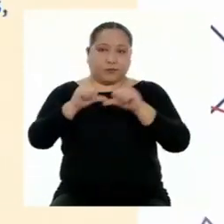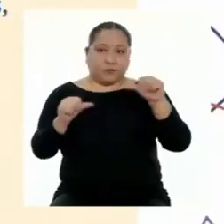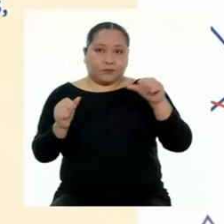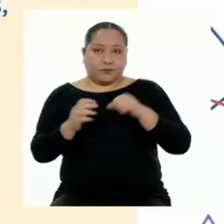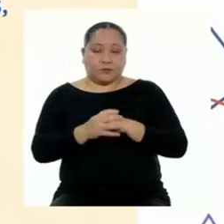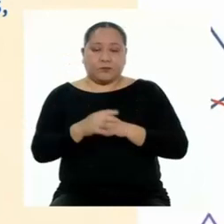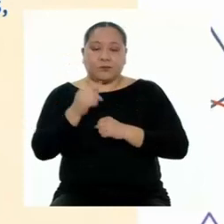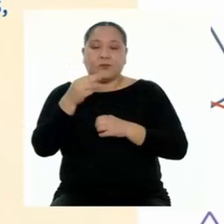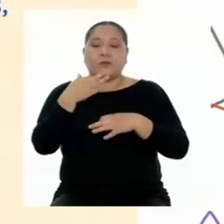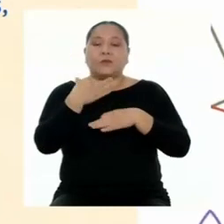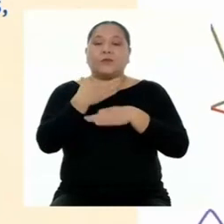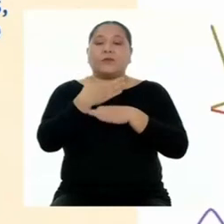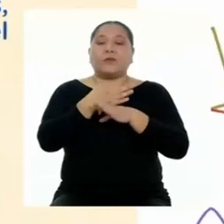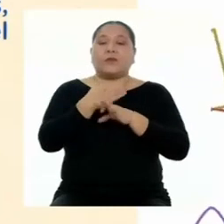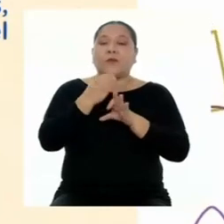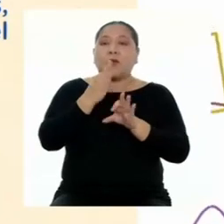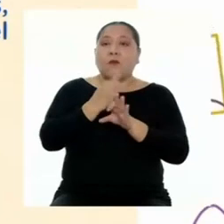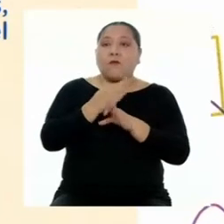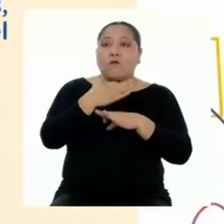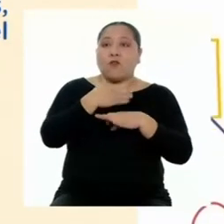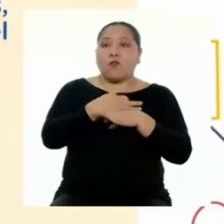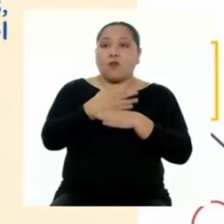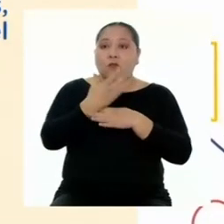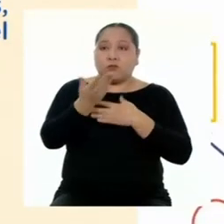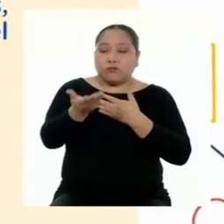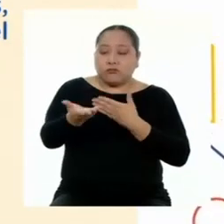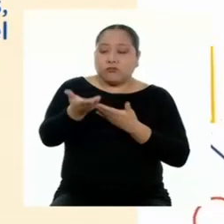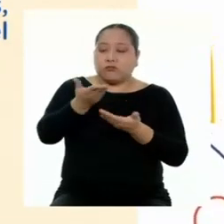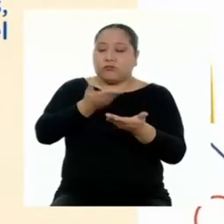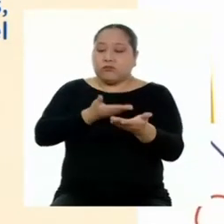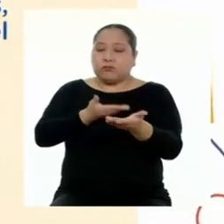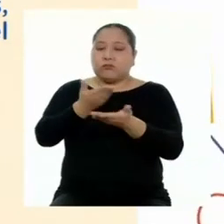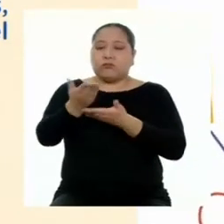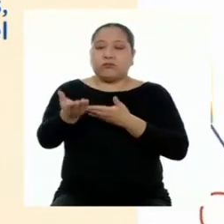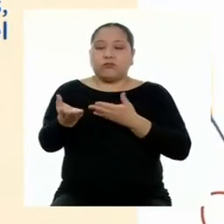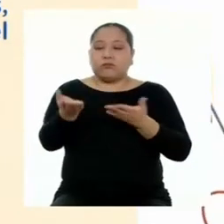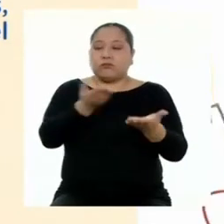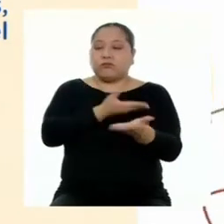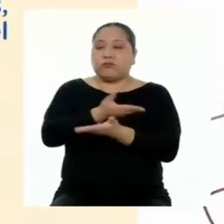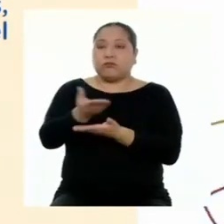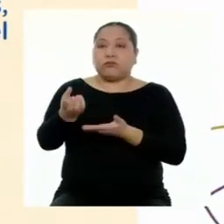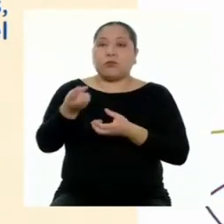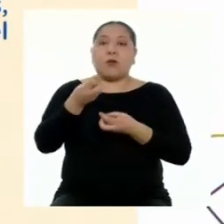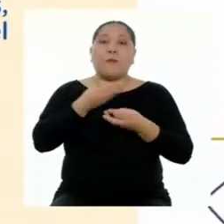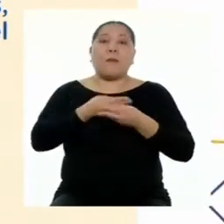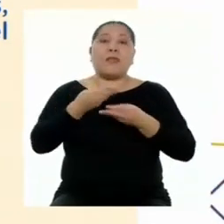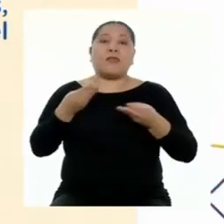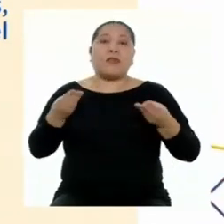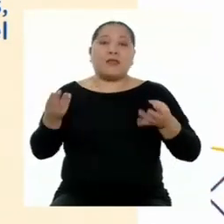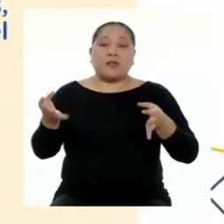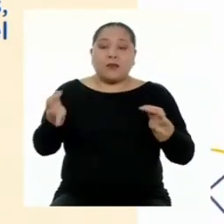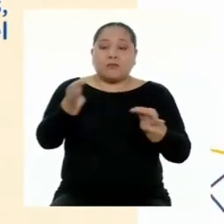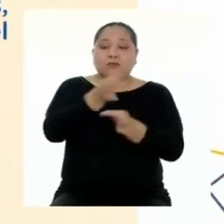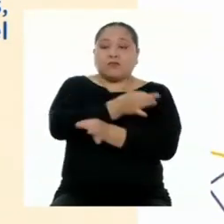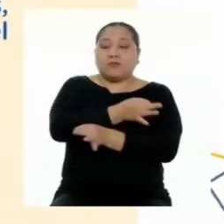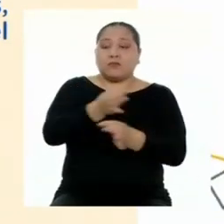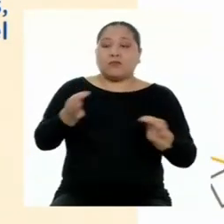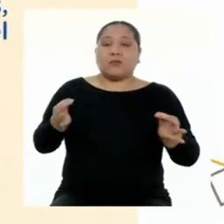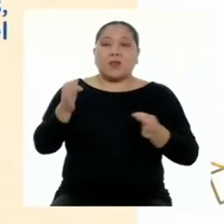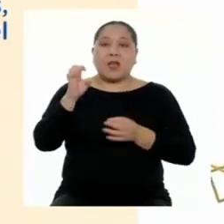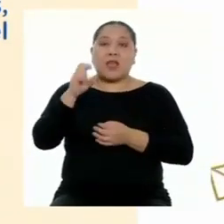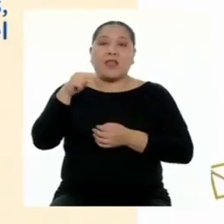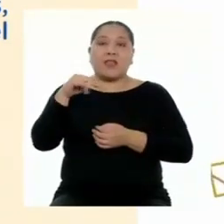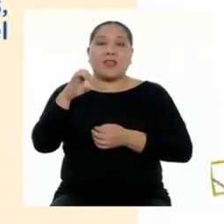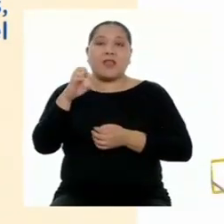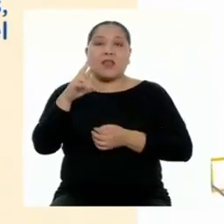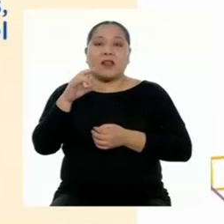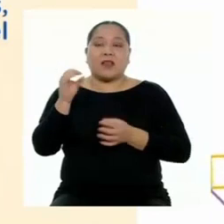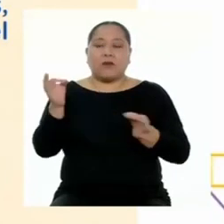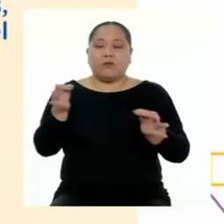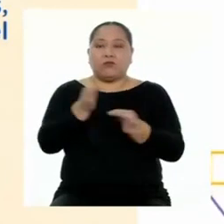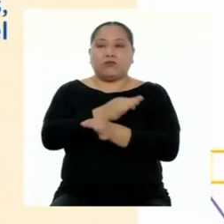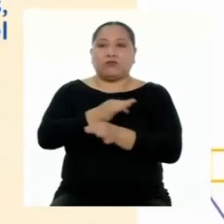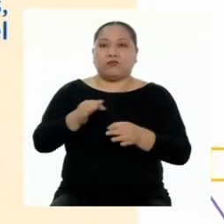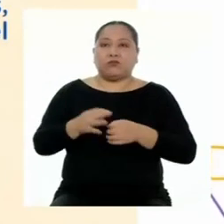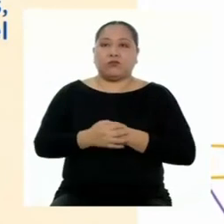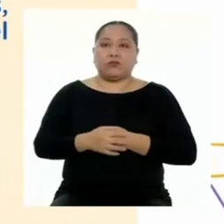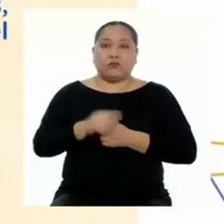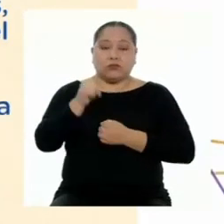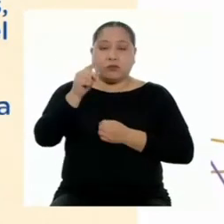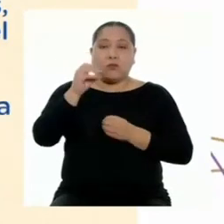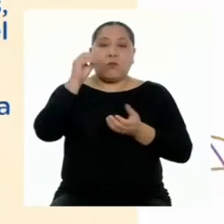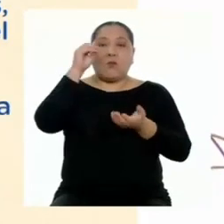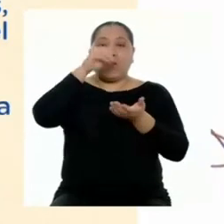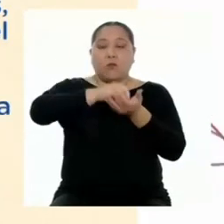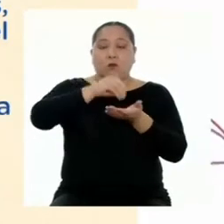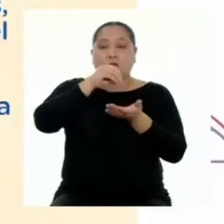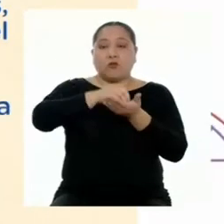dinámica de un ecosistema se produce con el intercambio de la materia y energía. Sustentarás opiniones respecto al